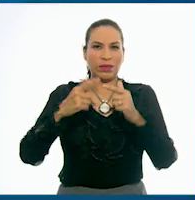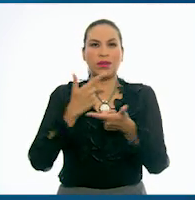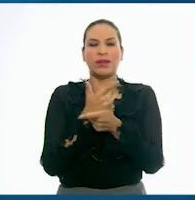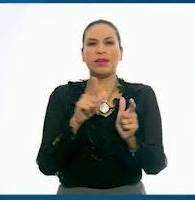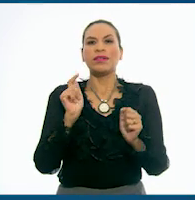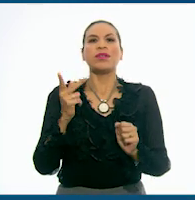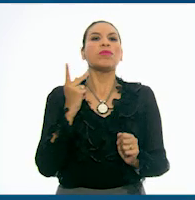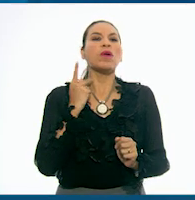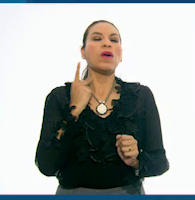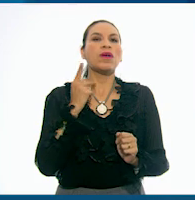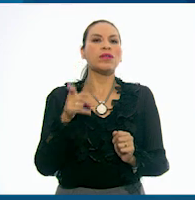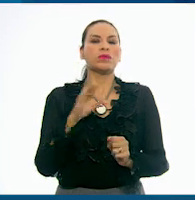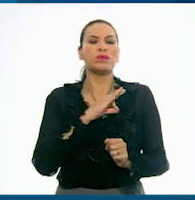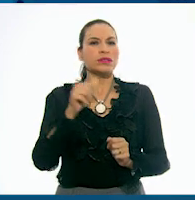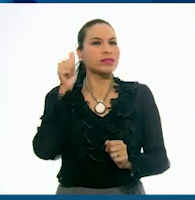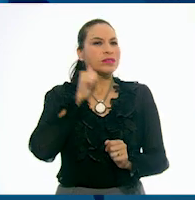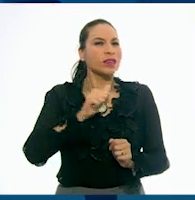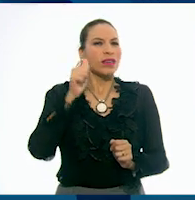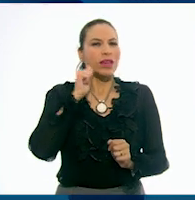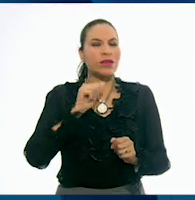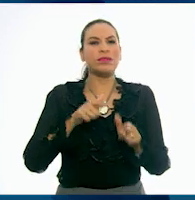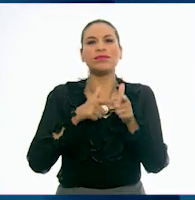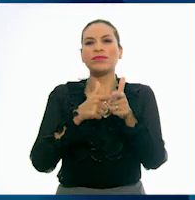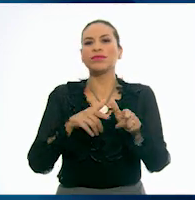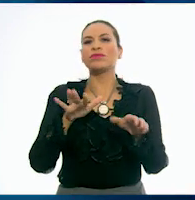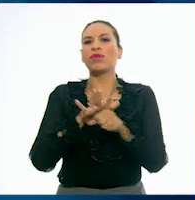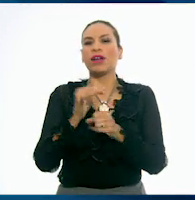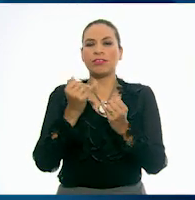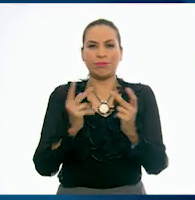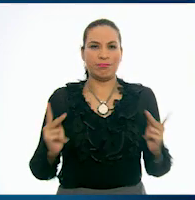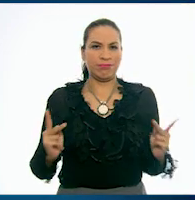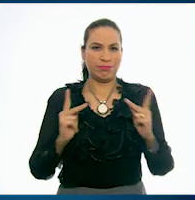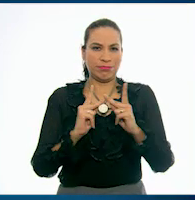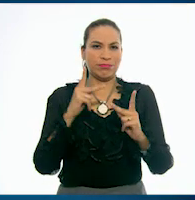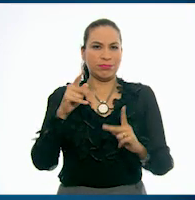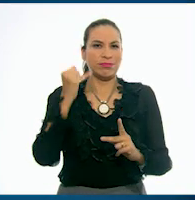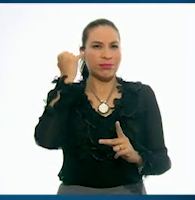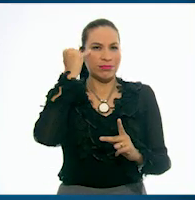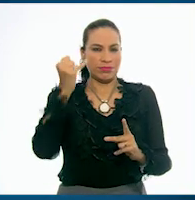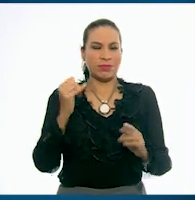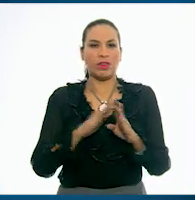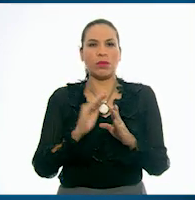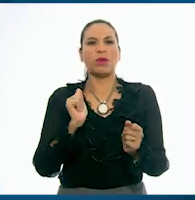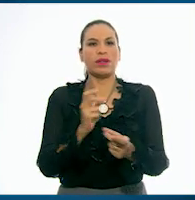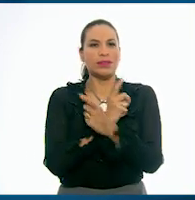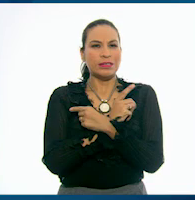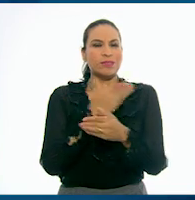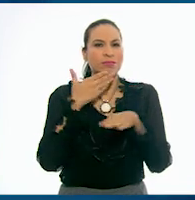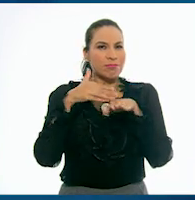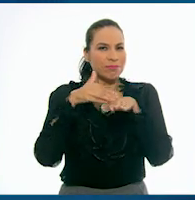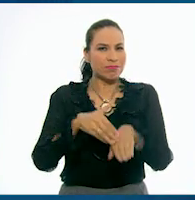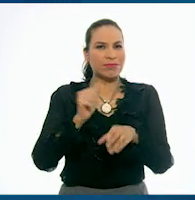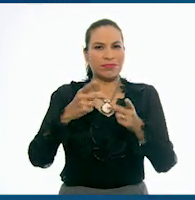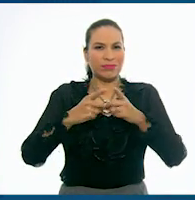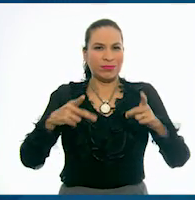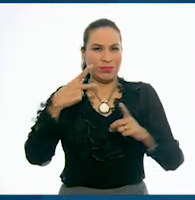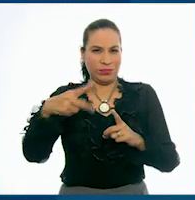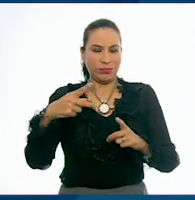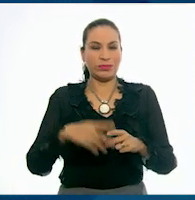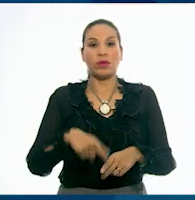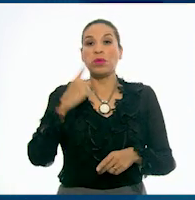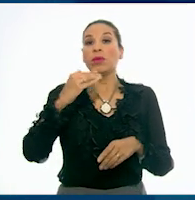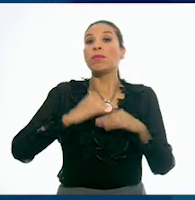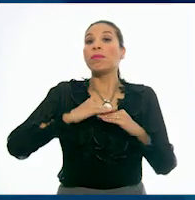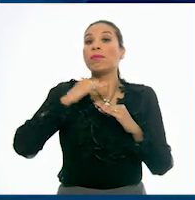libertades políticas se darían siempre y cuando fueran compatibles con sus ideas de disciplina y desarrollo. Uno de